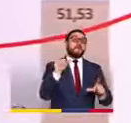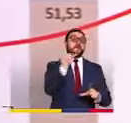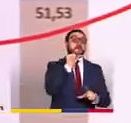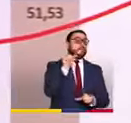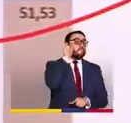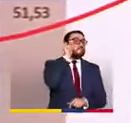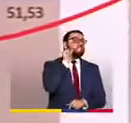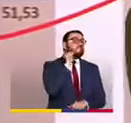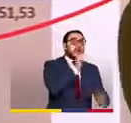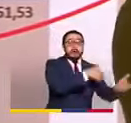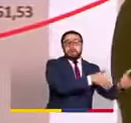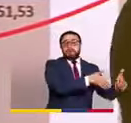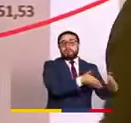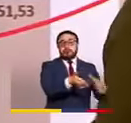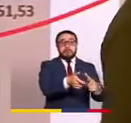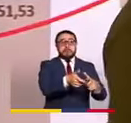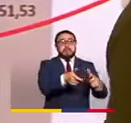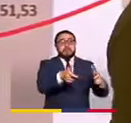materna.